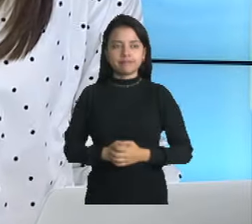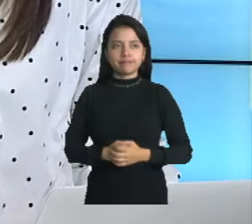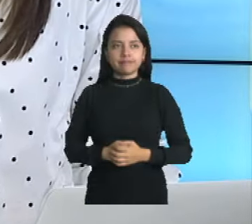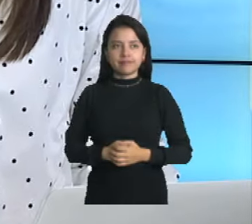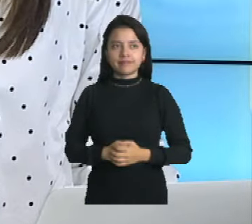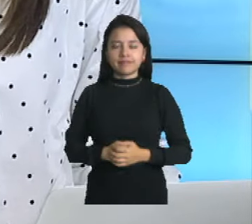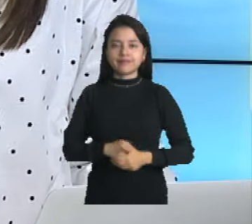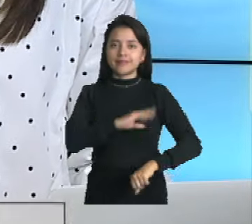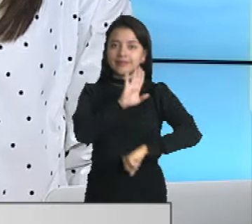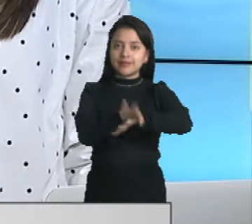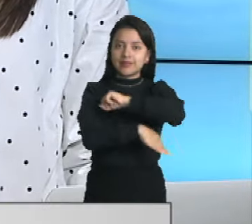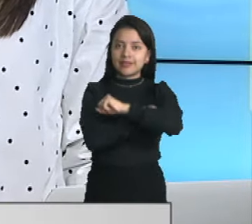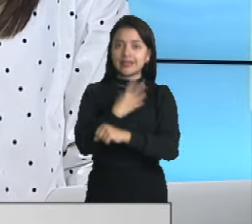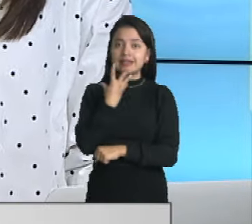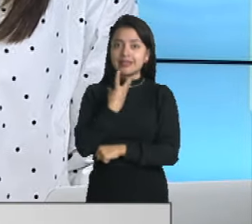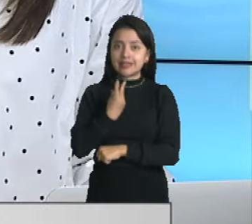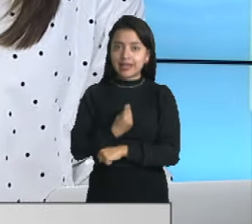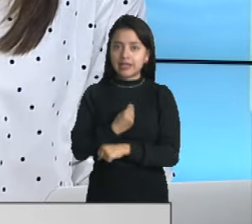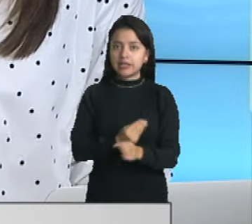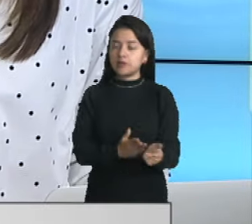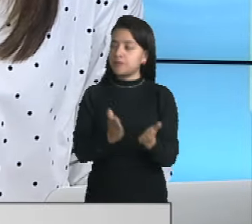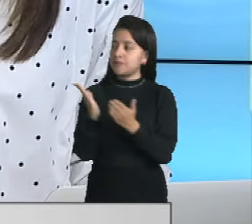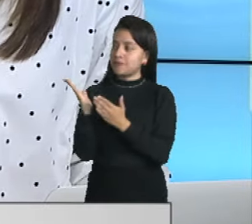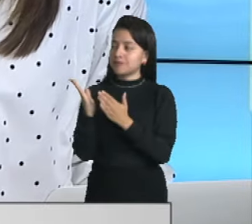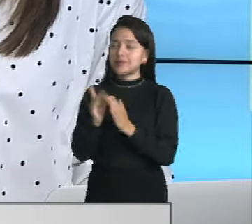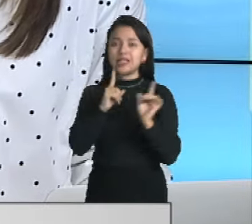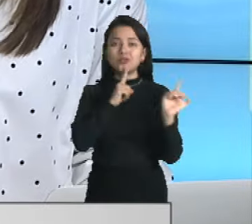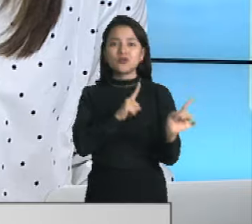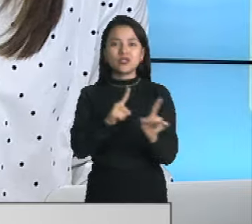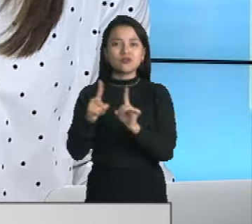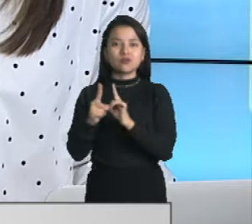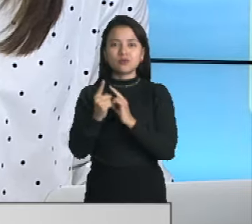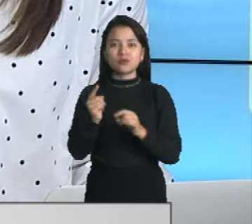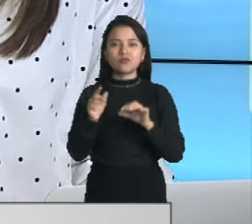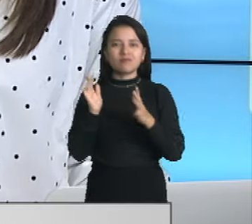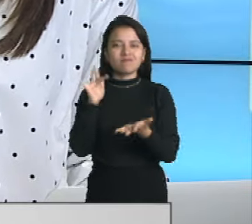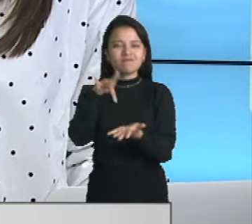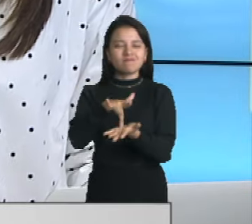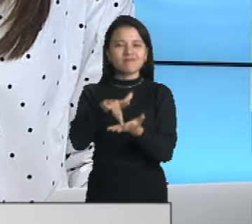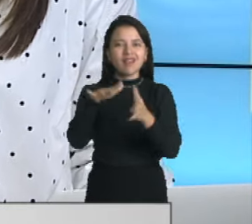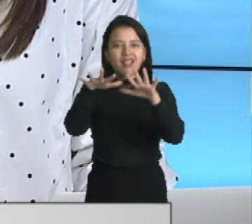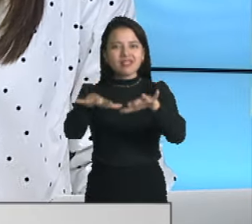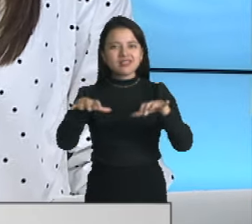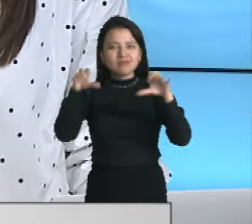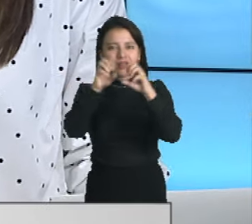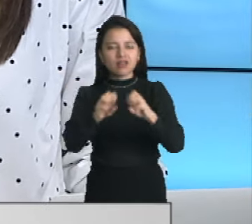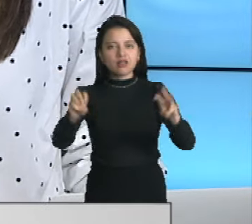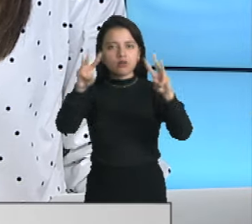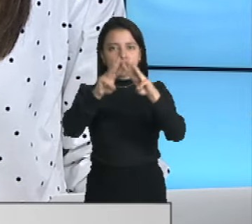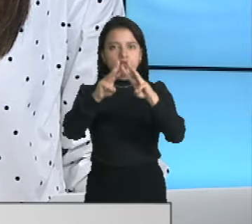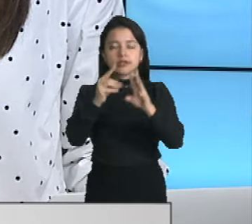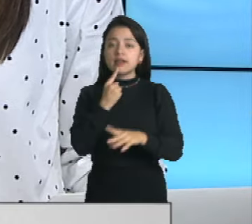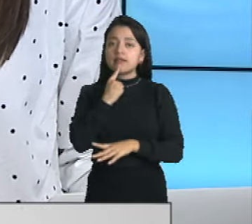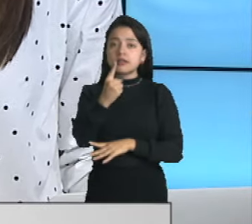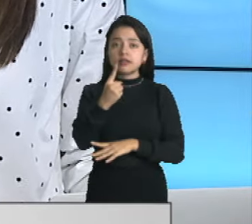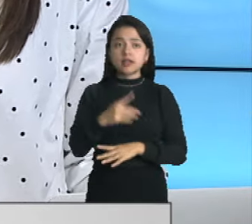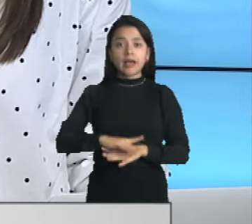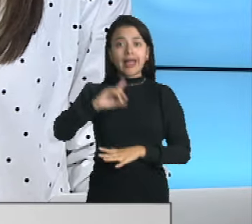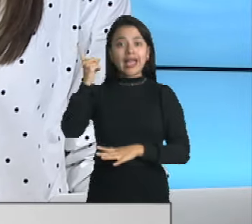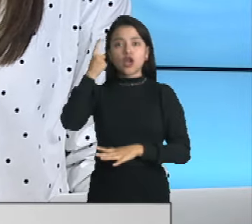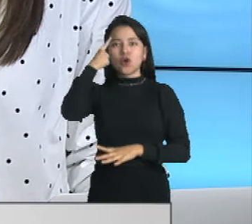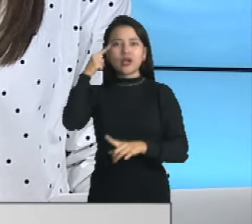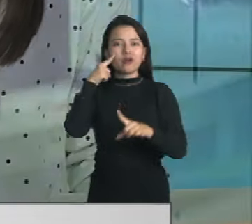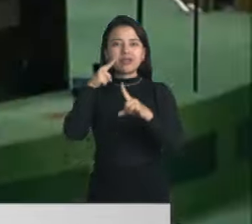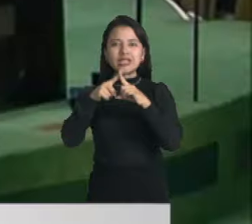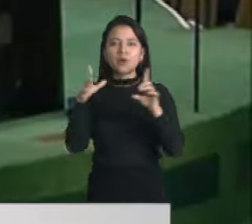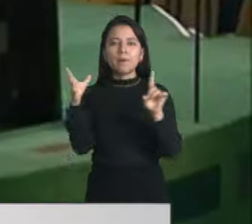El primer ministro de Israel, Benjamin Netanyahu, en su discurso ante la Asamblea General de Naciones Unidas, afirmó que su gobierno solo busca la